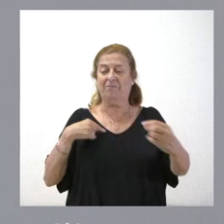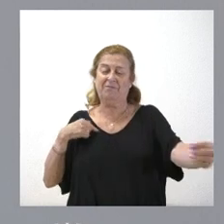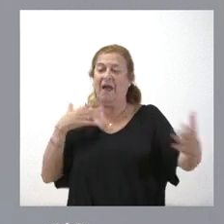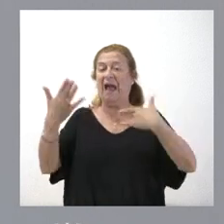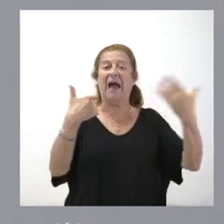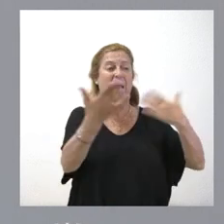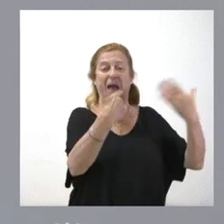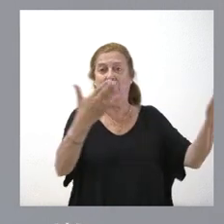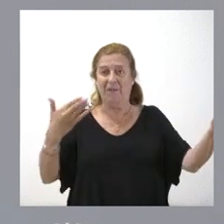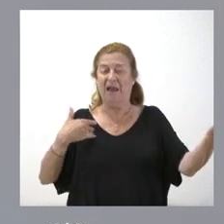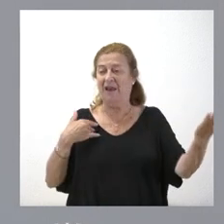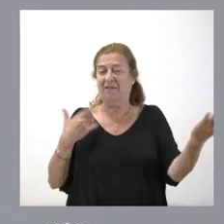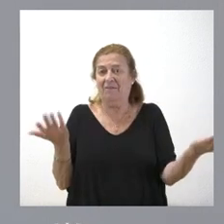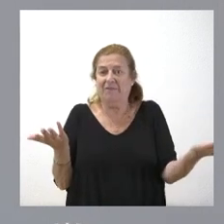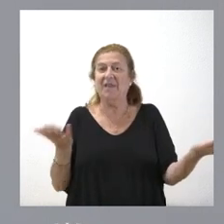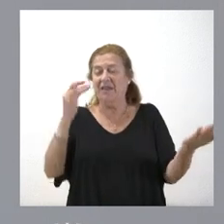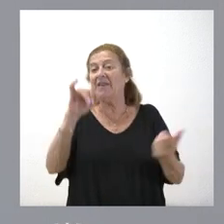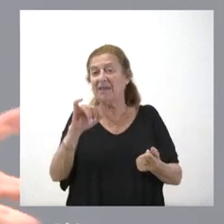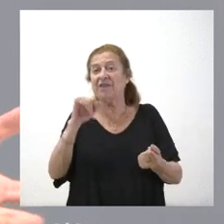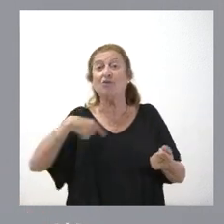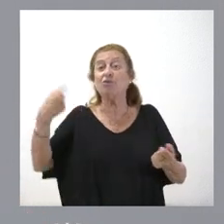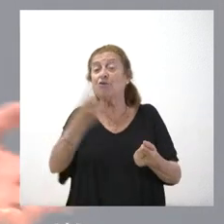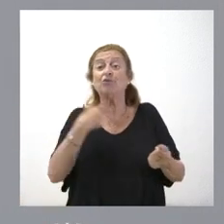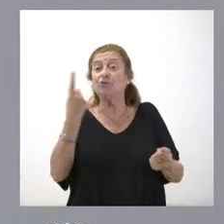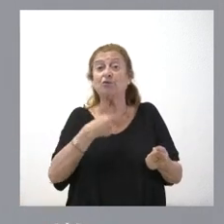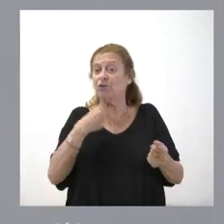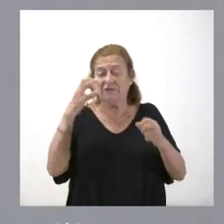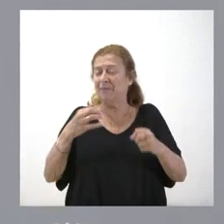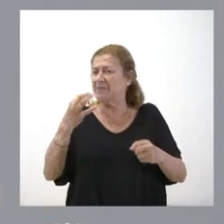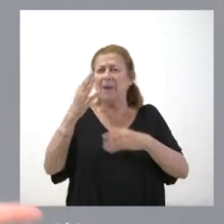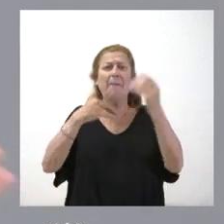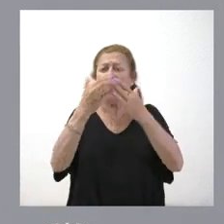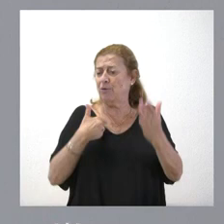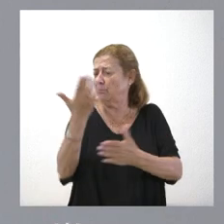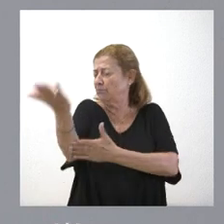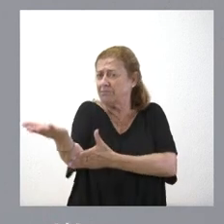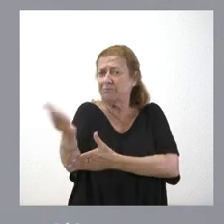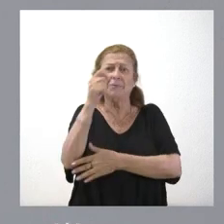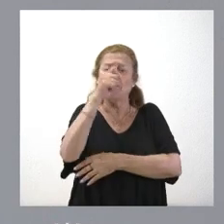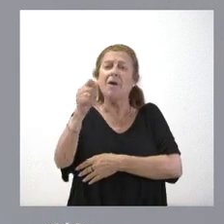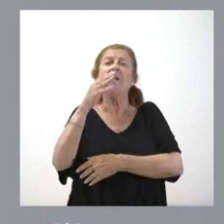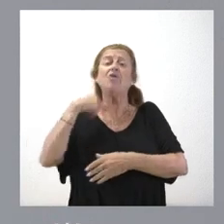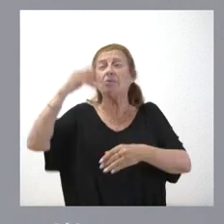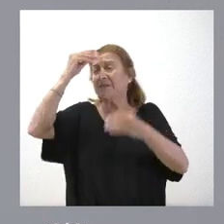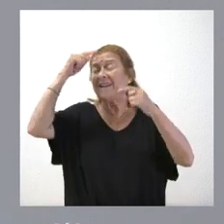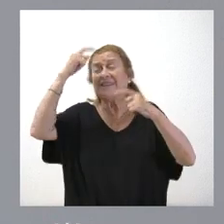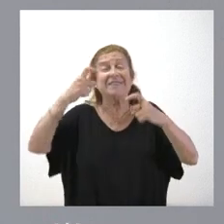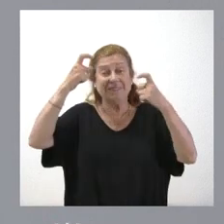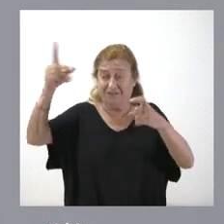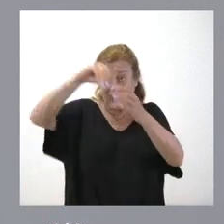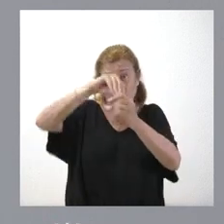la que poder interlocutar y nosotros tenemos la mano tendida siempre hacia el psoe y deseamos que resuelvan esos problemas internos por los